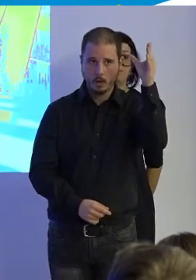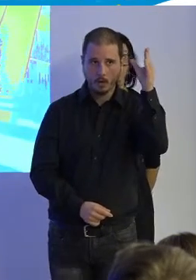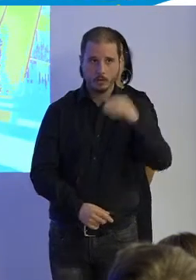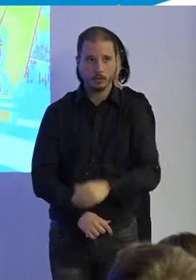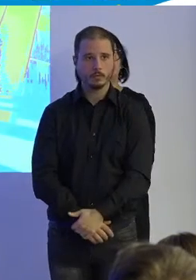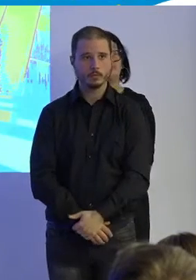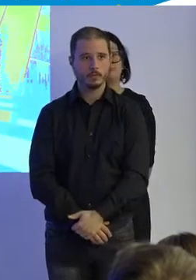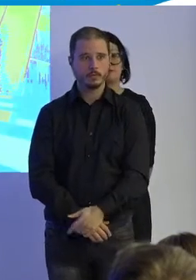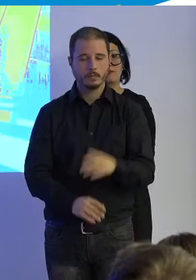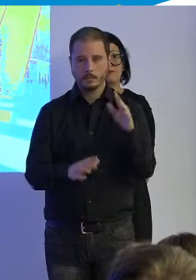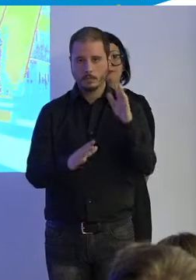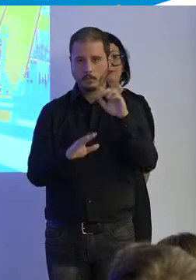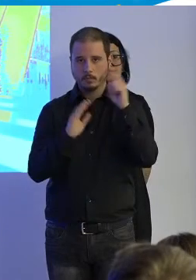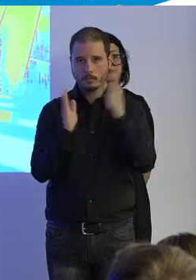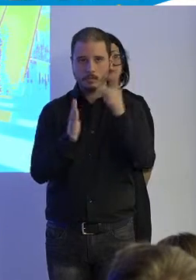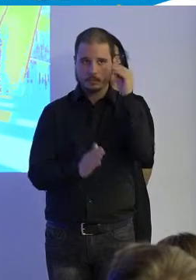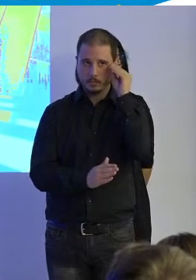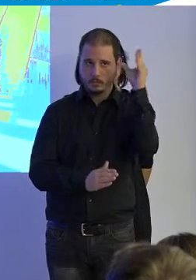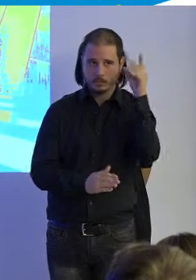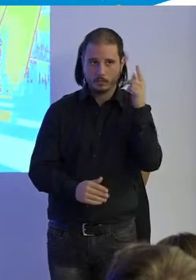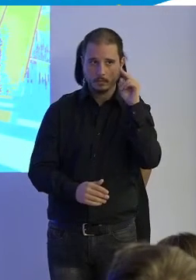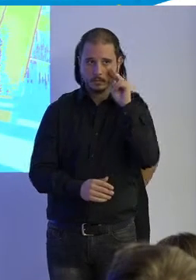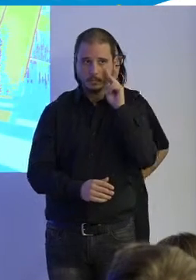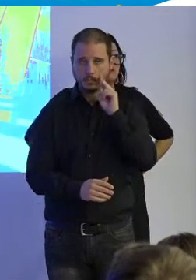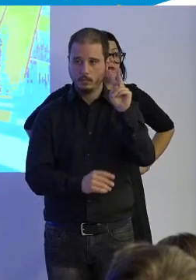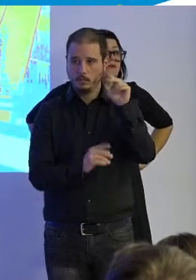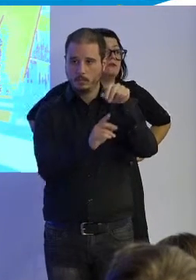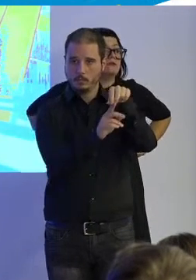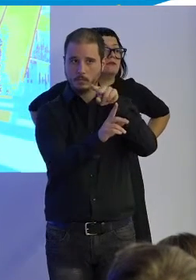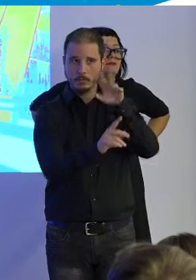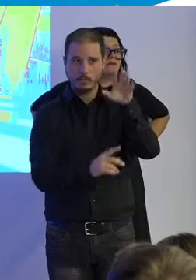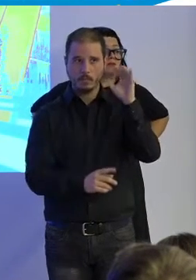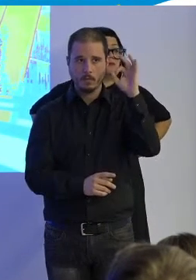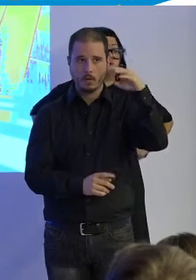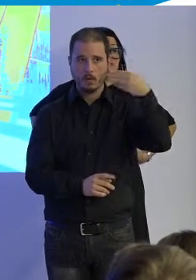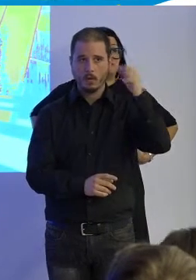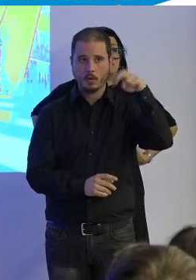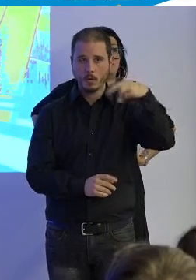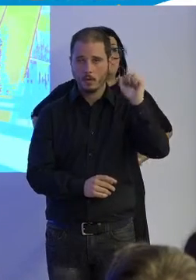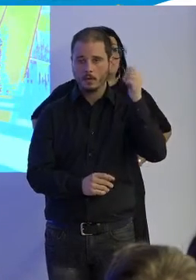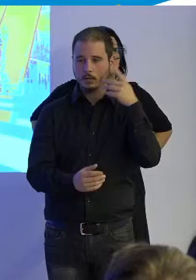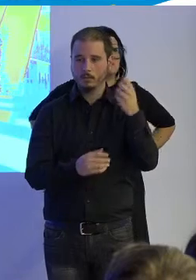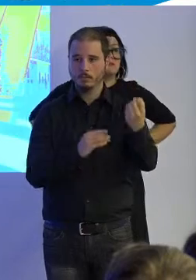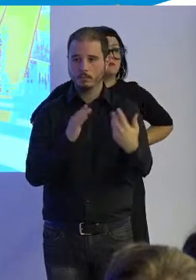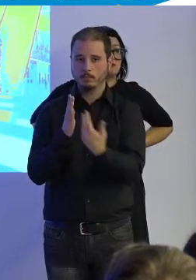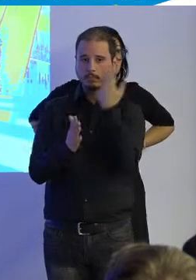pensando absolutamente en VR. Esa vista que tenéis ahí, por ejemplo, que a Obama le están contando uno de los